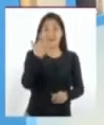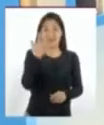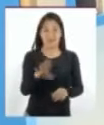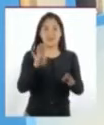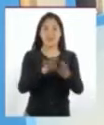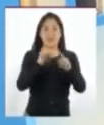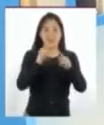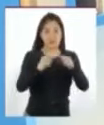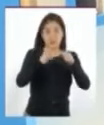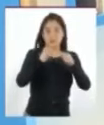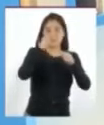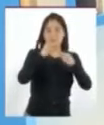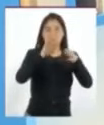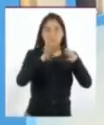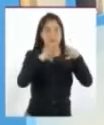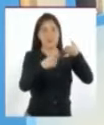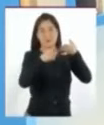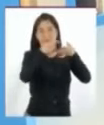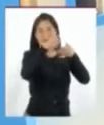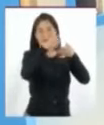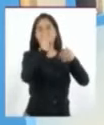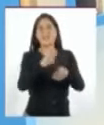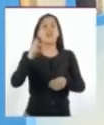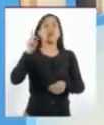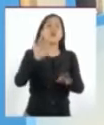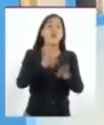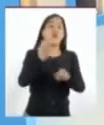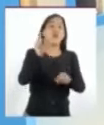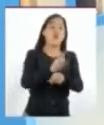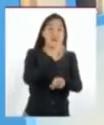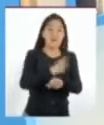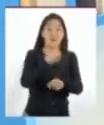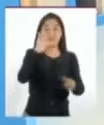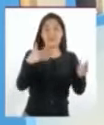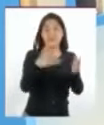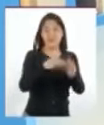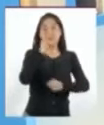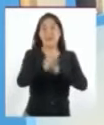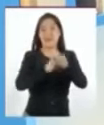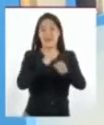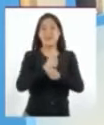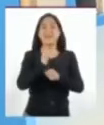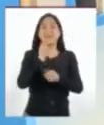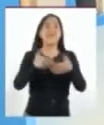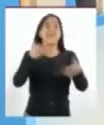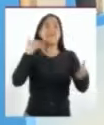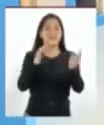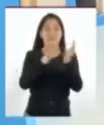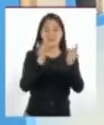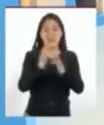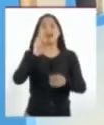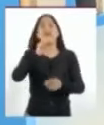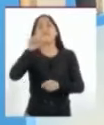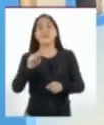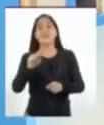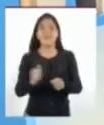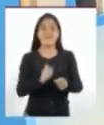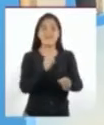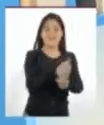de ocupación humana, que duró de 7000 años antes de Cristo hasta el momento de la conquista española